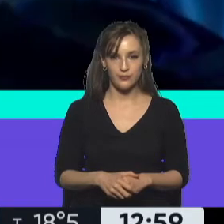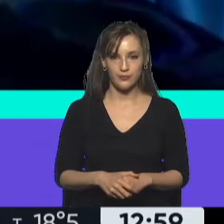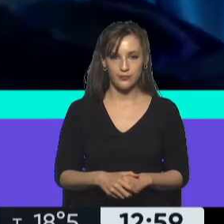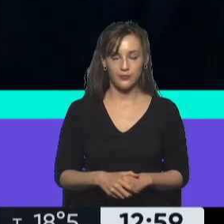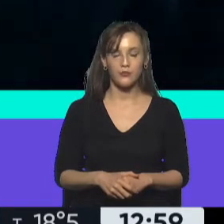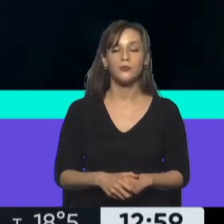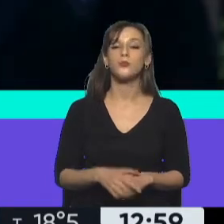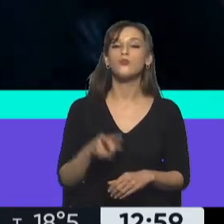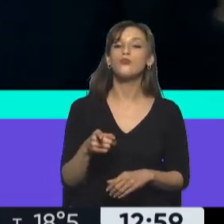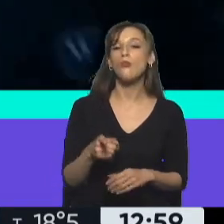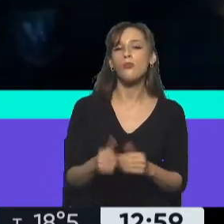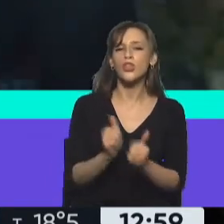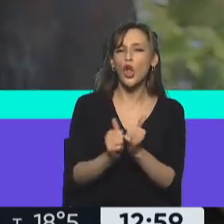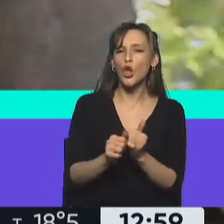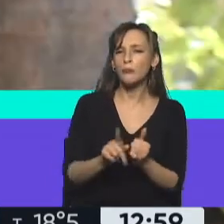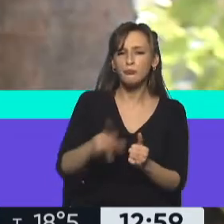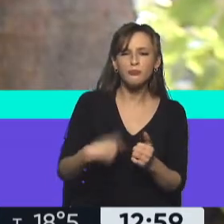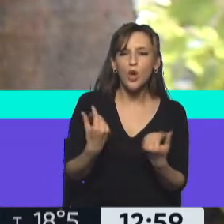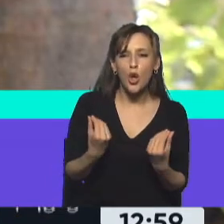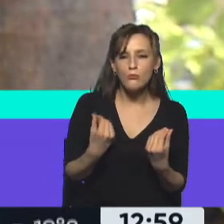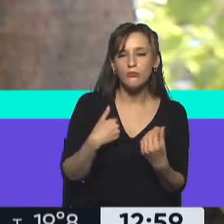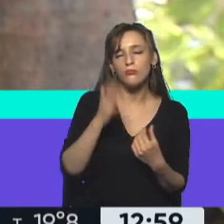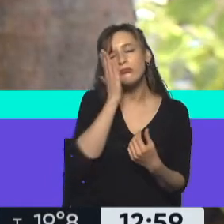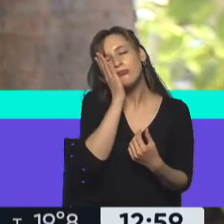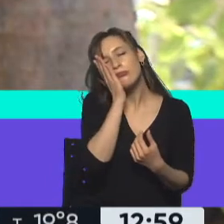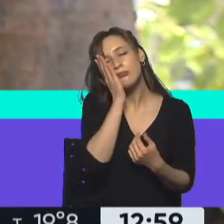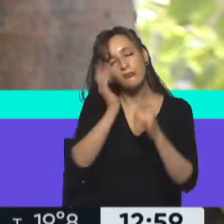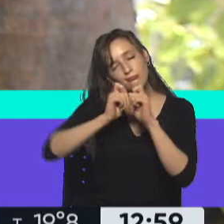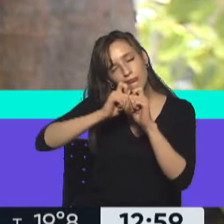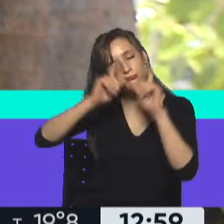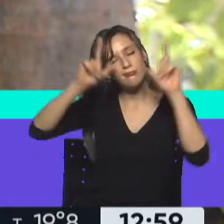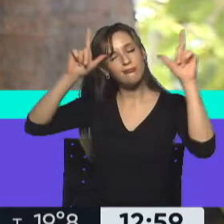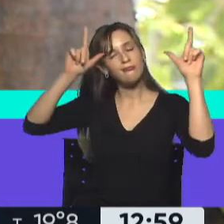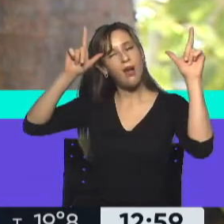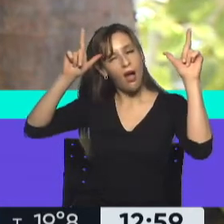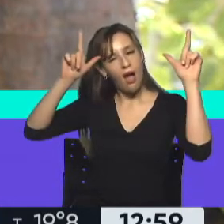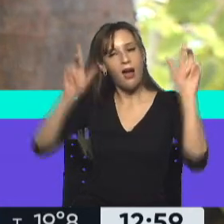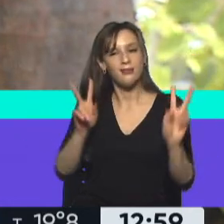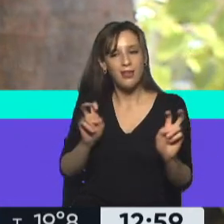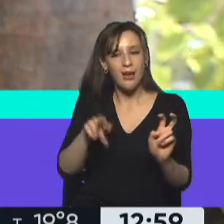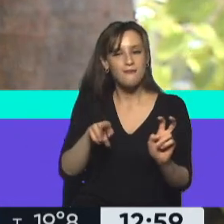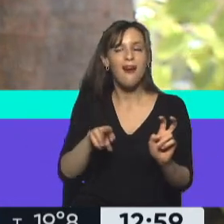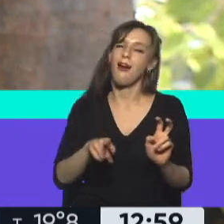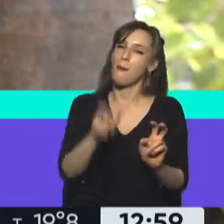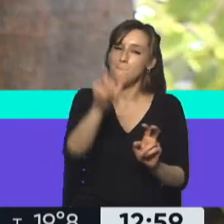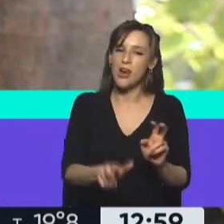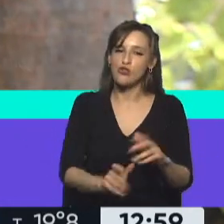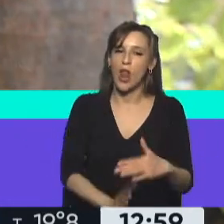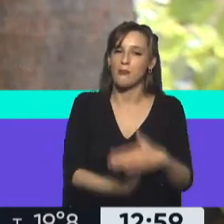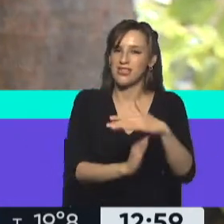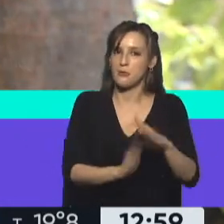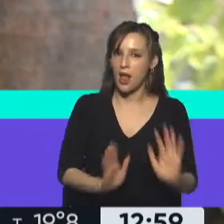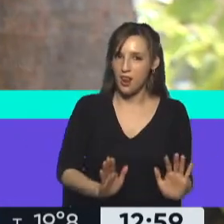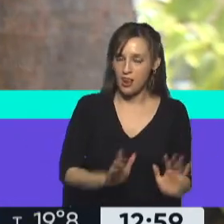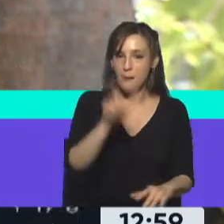Esta historia nació de un sueño que tuve una noche que decía como las cosas básicas y emocionales que tenía el personaje principal, que obviamente no lo puedo decir